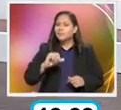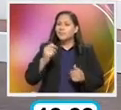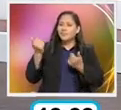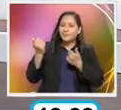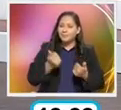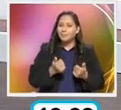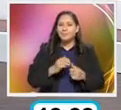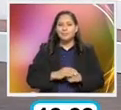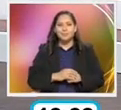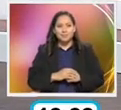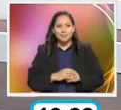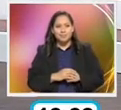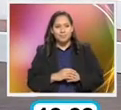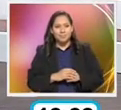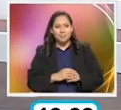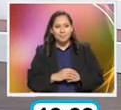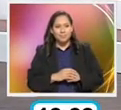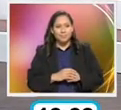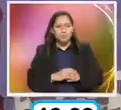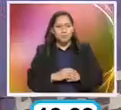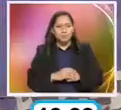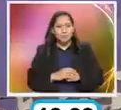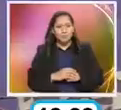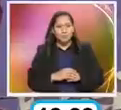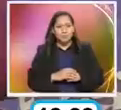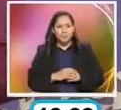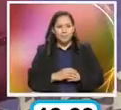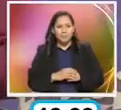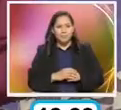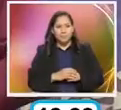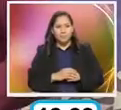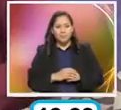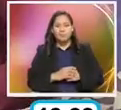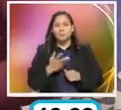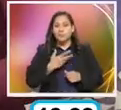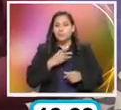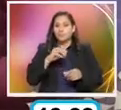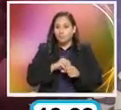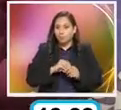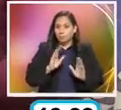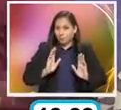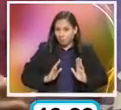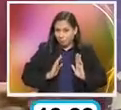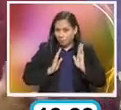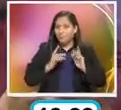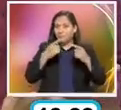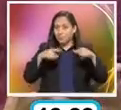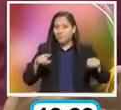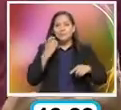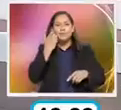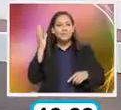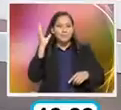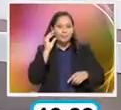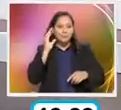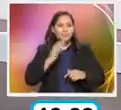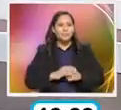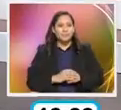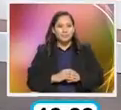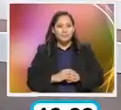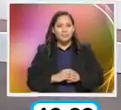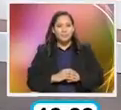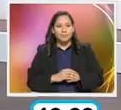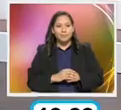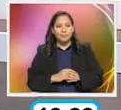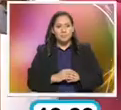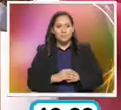a... Yo sé que nos tienen varias sorpresas, pero en el intermedio queremos pues escucharlos y sé que nos van a